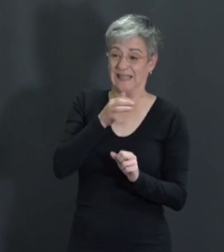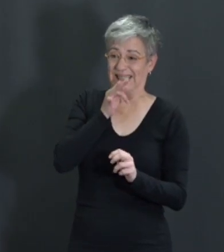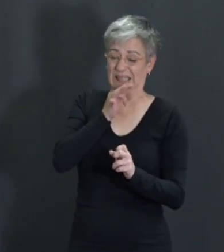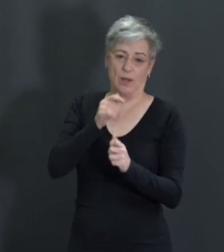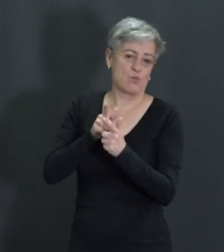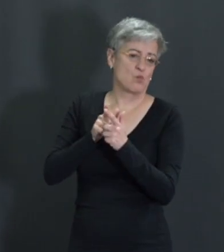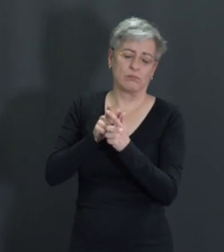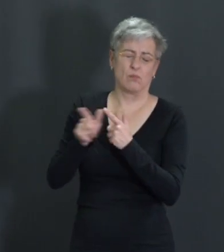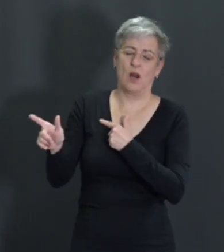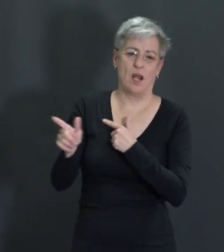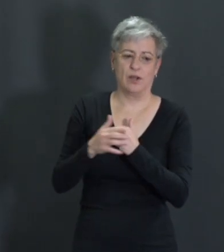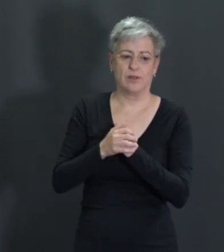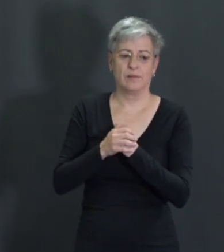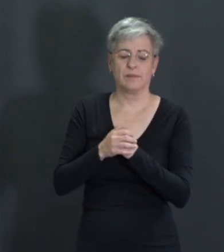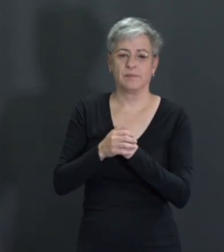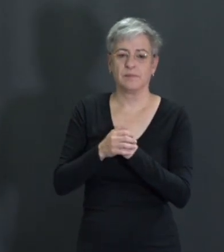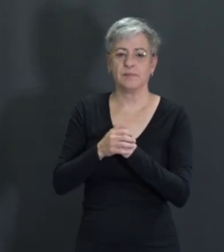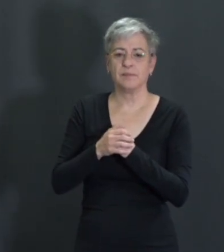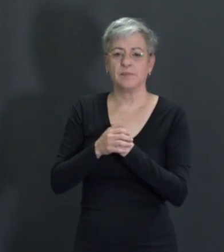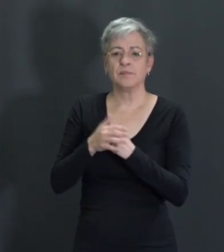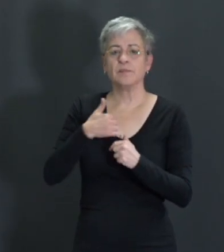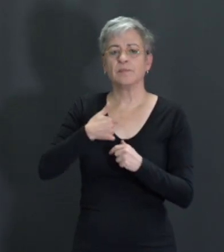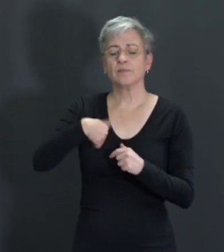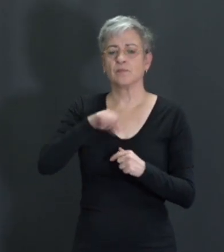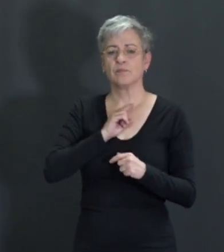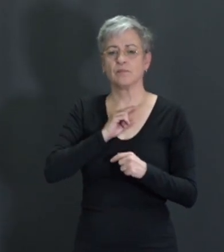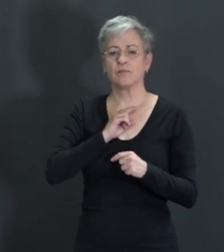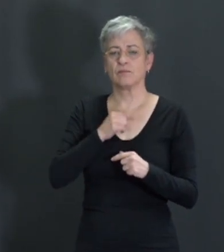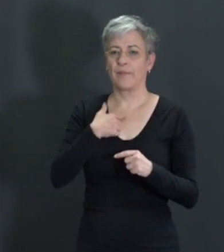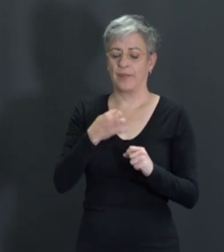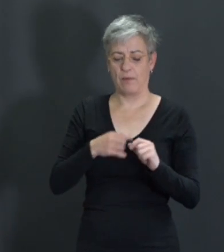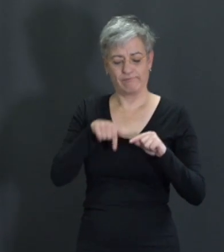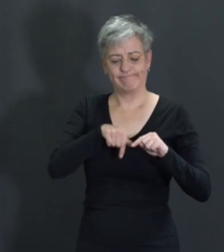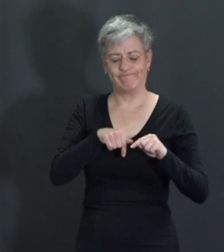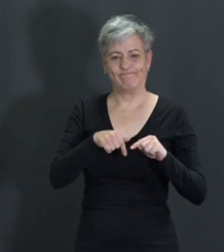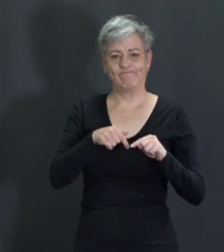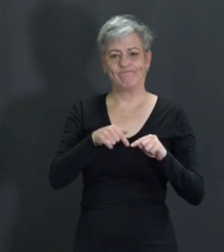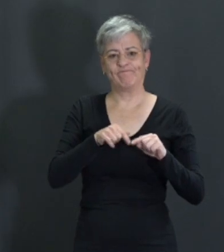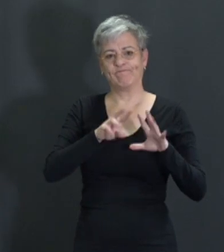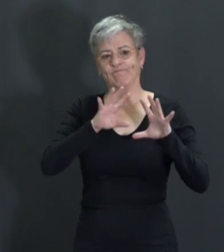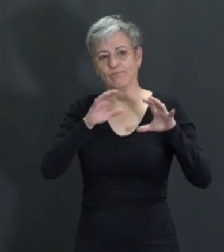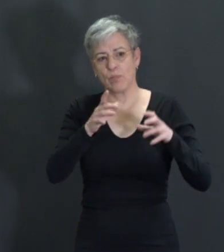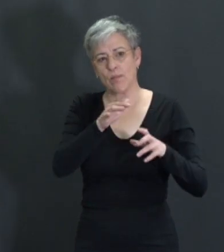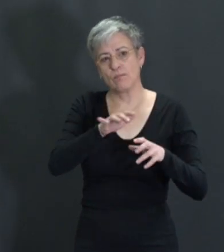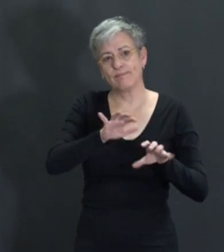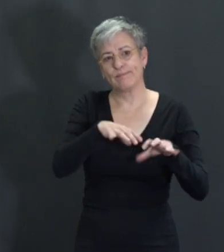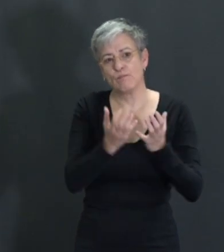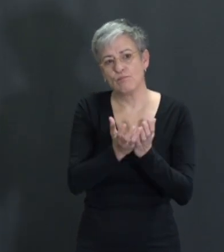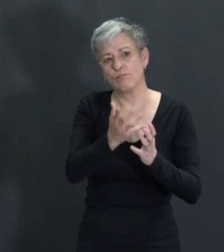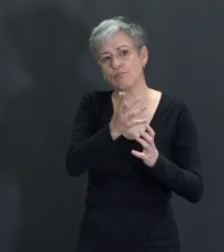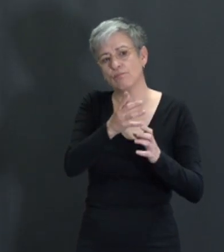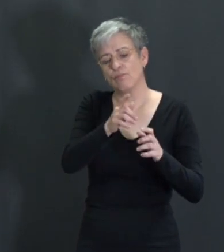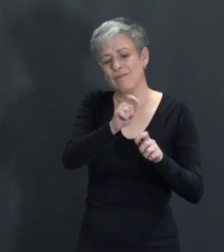esto, ¿no? Pero bueno, yo creo que ahí tenemos que crecer mucho. El mundo asociativo del ámbito